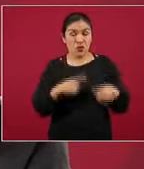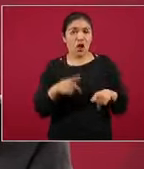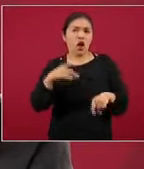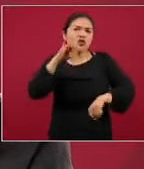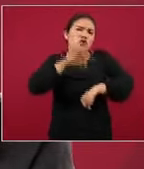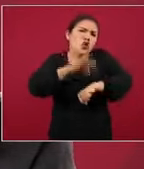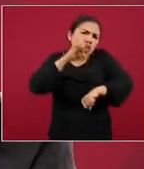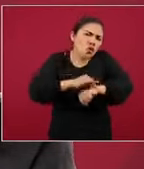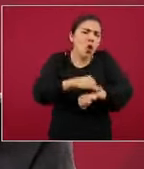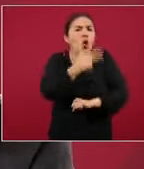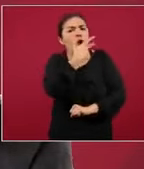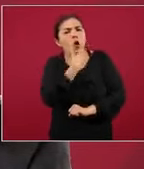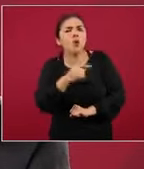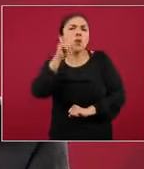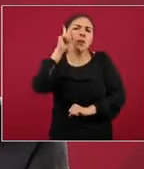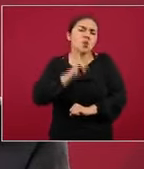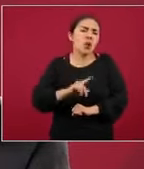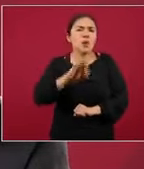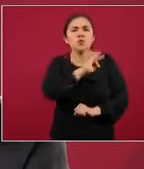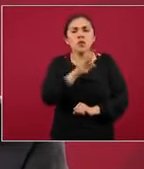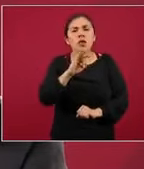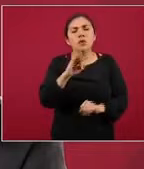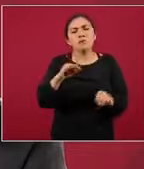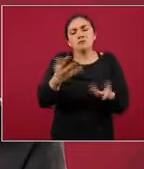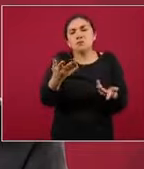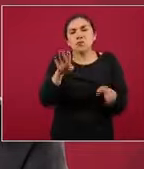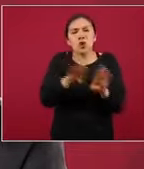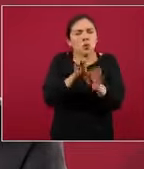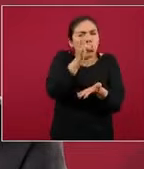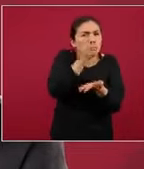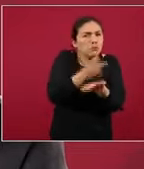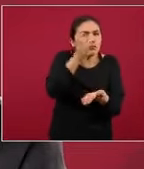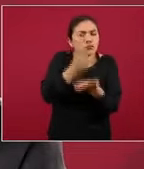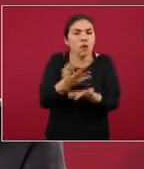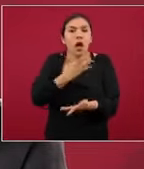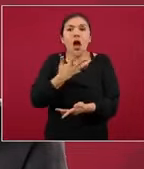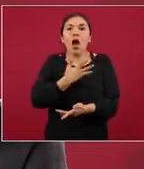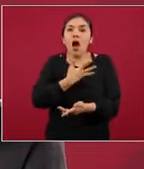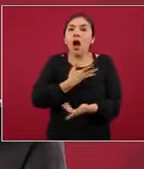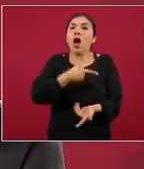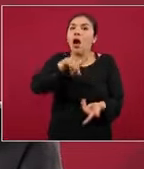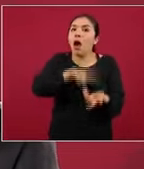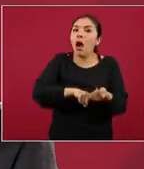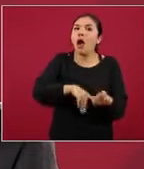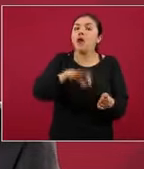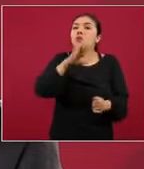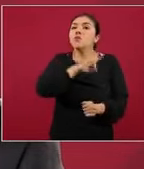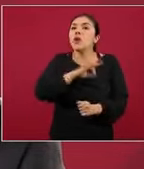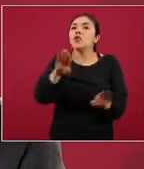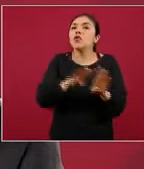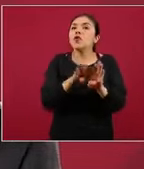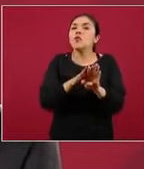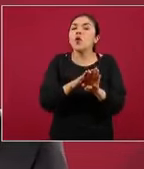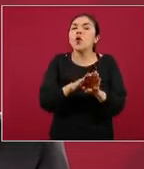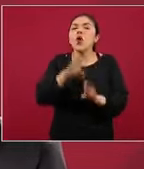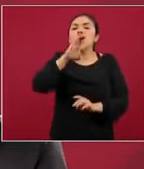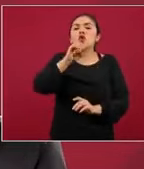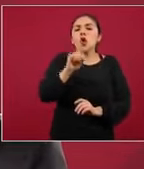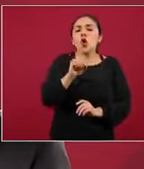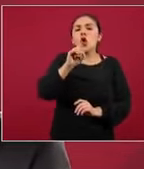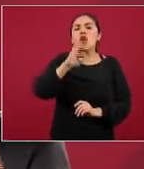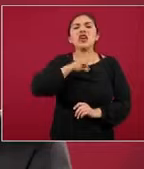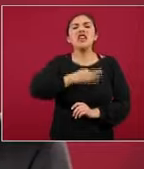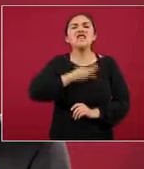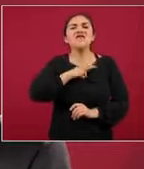profesional de la salud, una médica, un médico, en su momento identifiquen signos de una coinfección. Coinfección